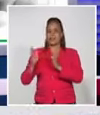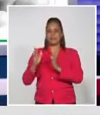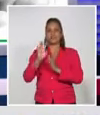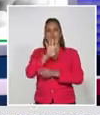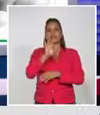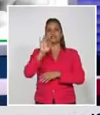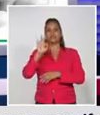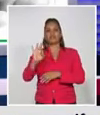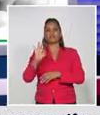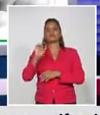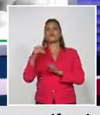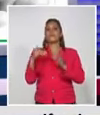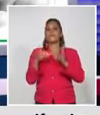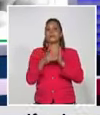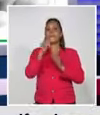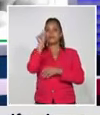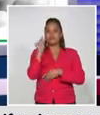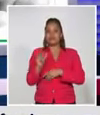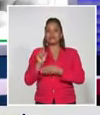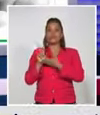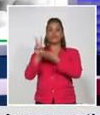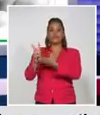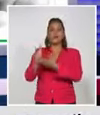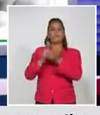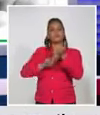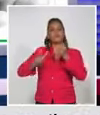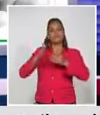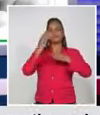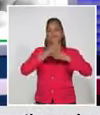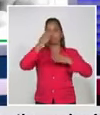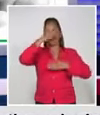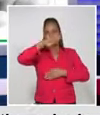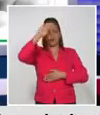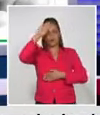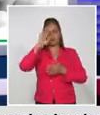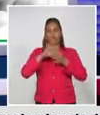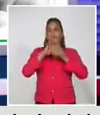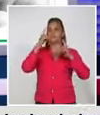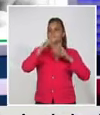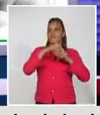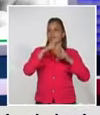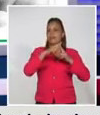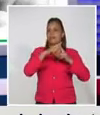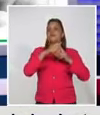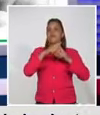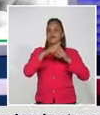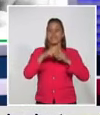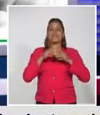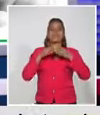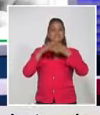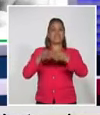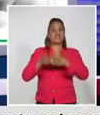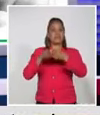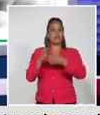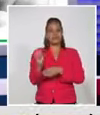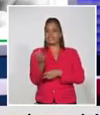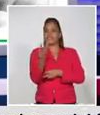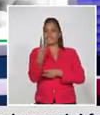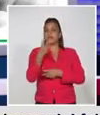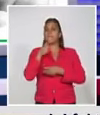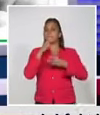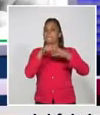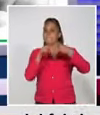48.000 voluntarios de las provincias de Santiago de Cuba, Guantánamo y Granma. Por cierto, estas tres provincias con